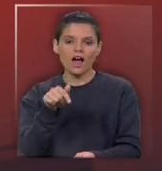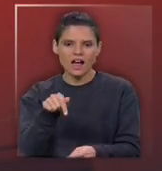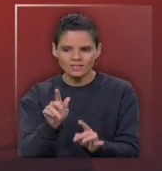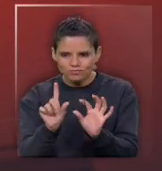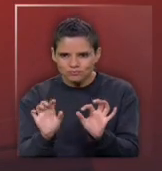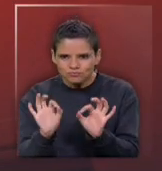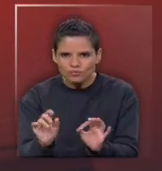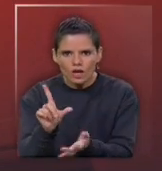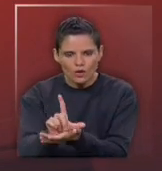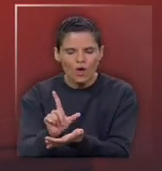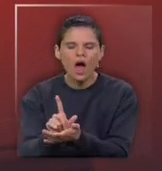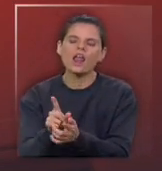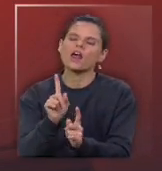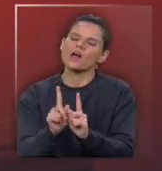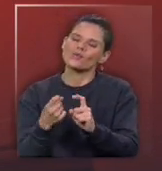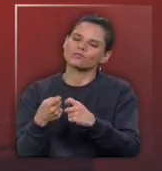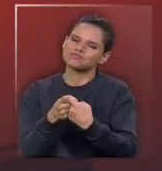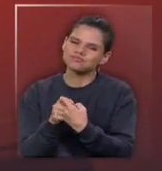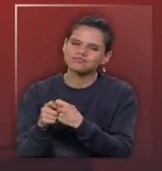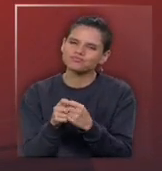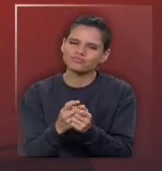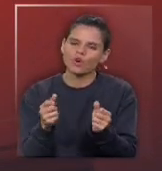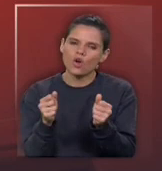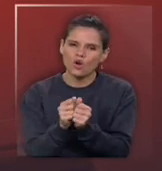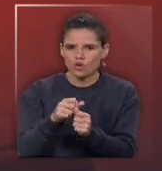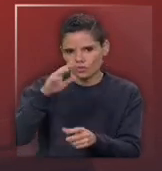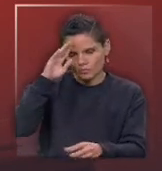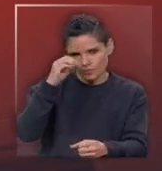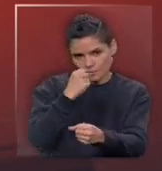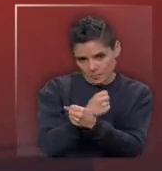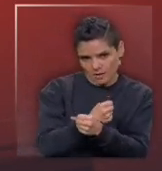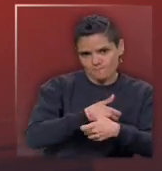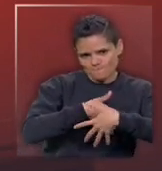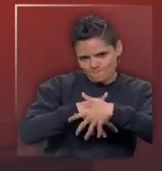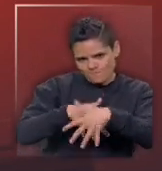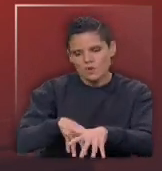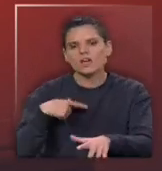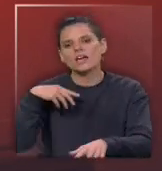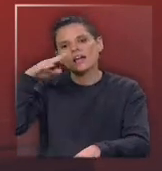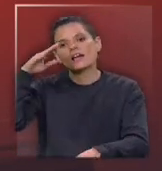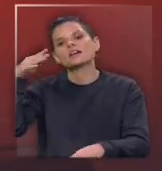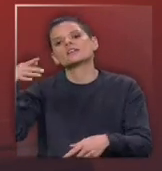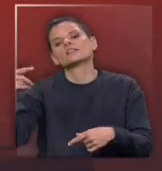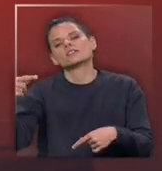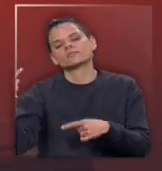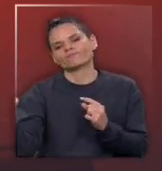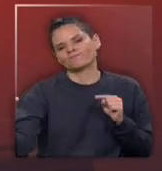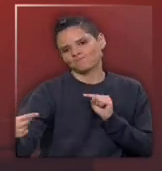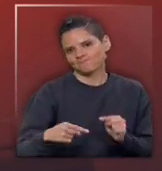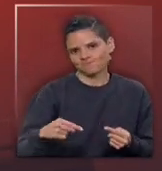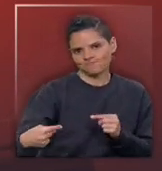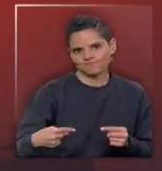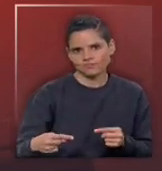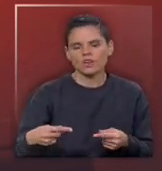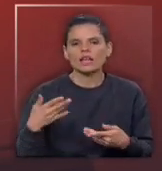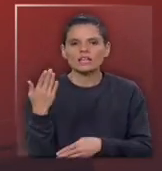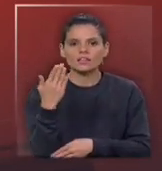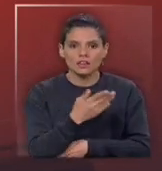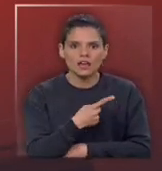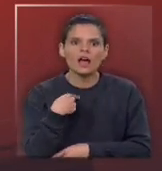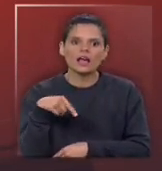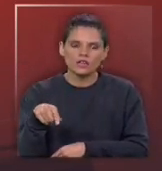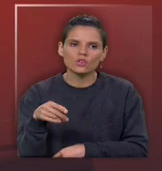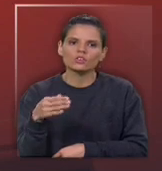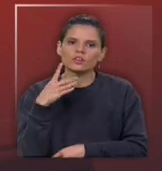produjeron incidentes entre los manifestantes, los estudiantes y carabineros, que han utilizado durante esta jornada sus